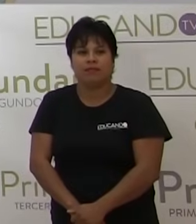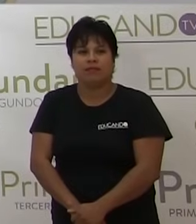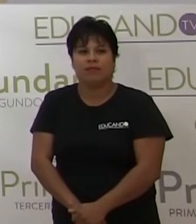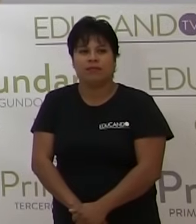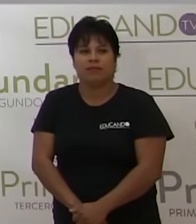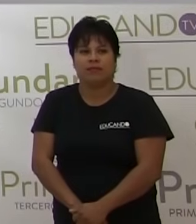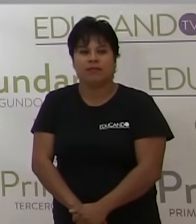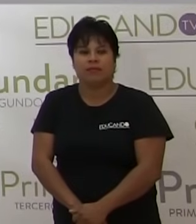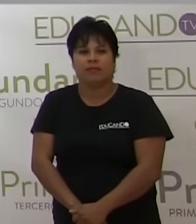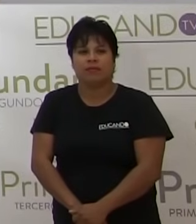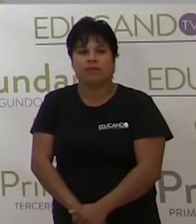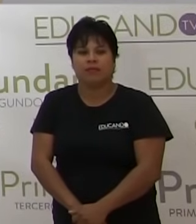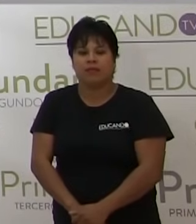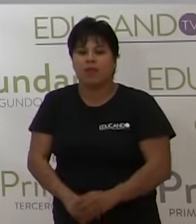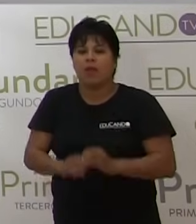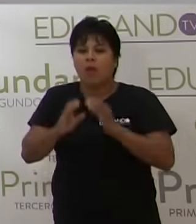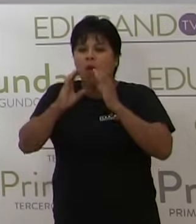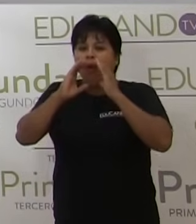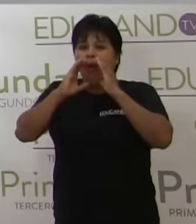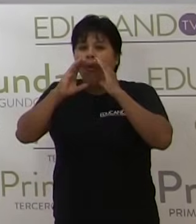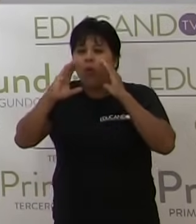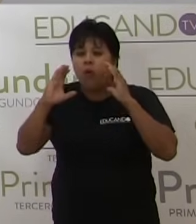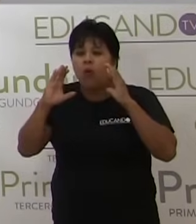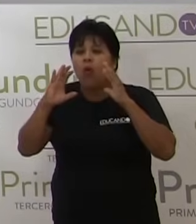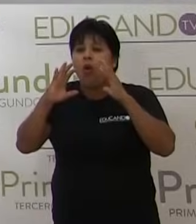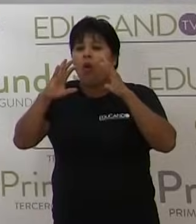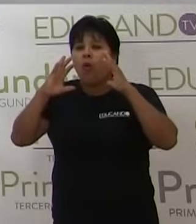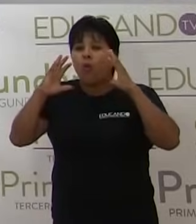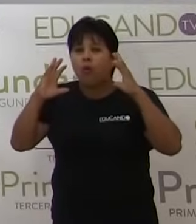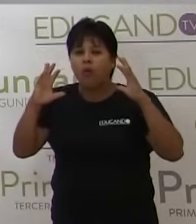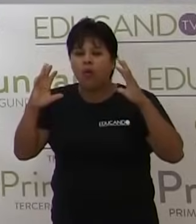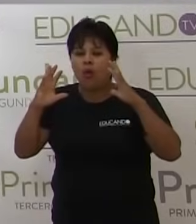5 inflar los